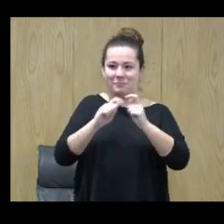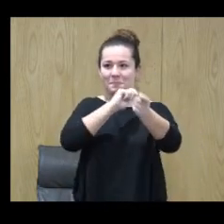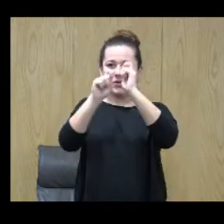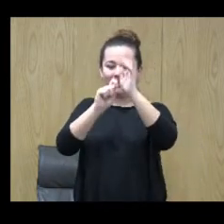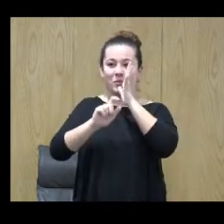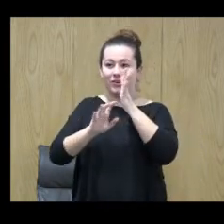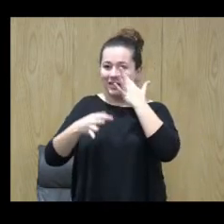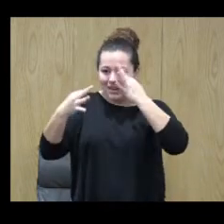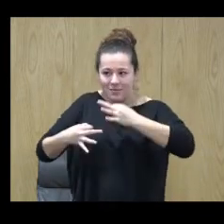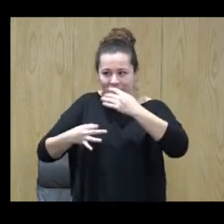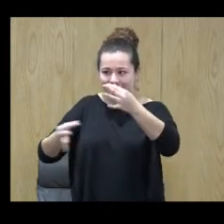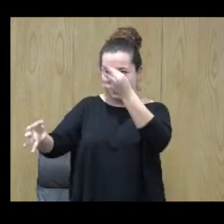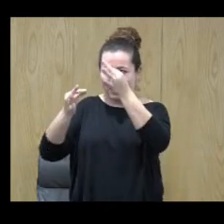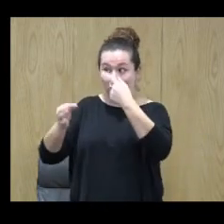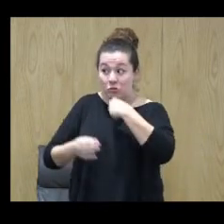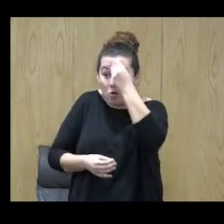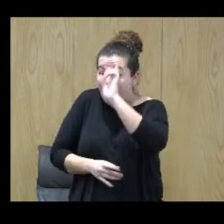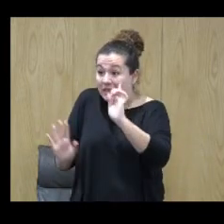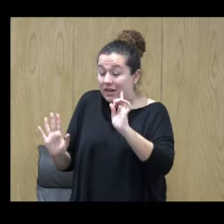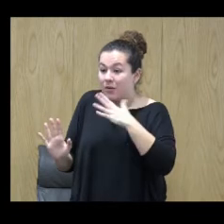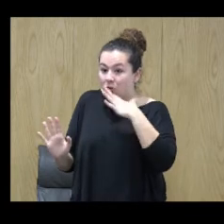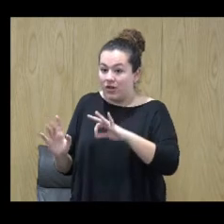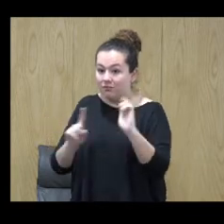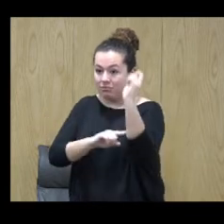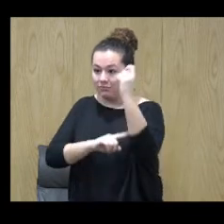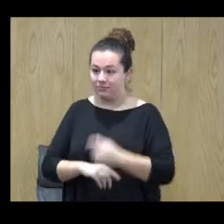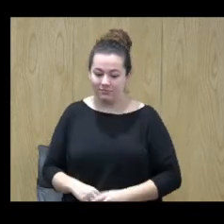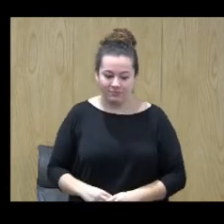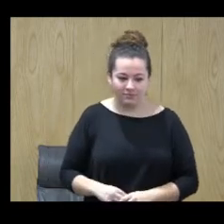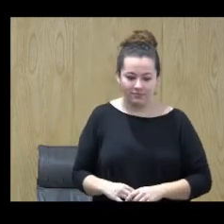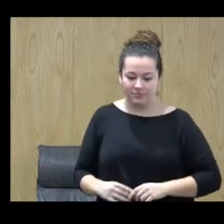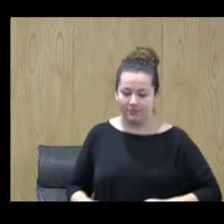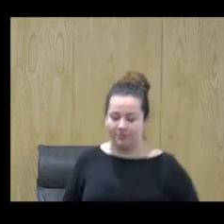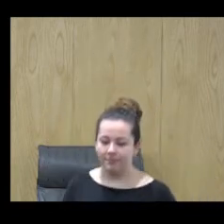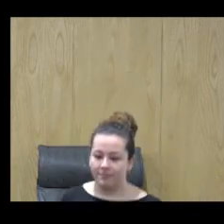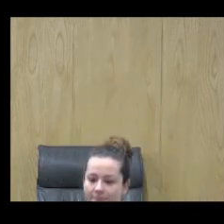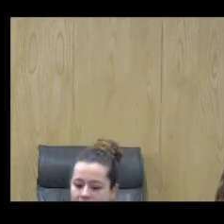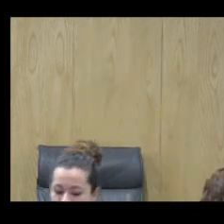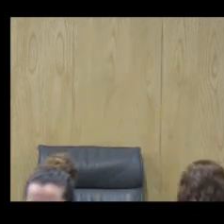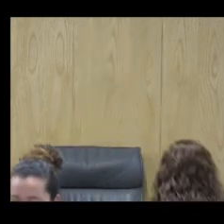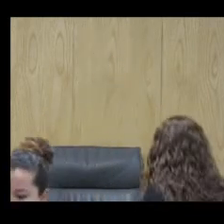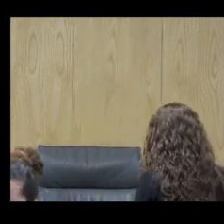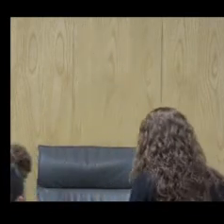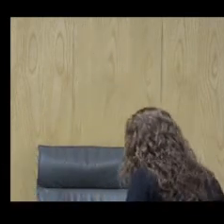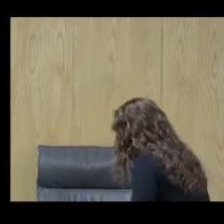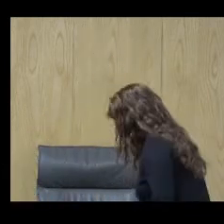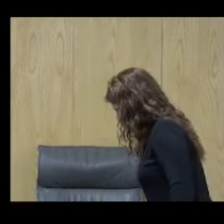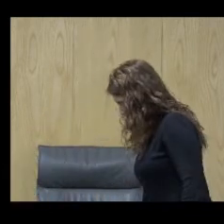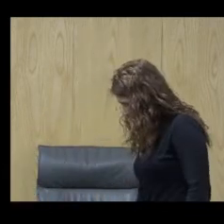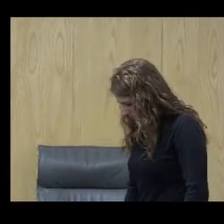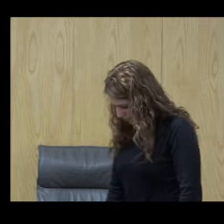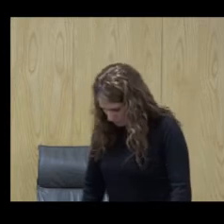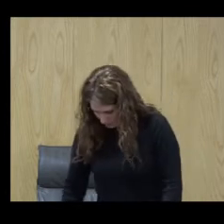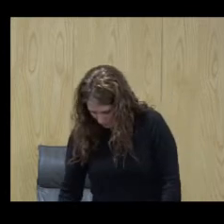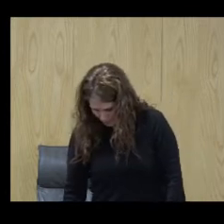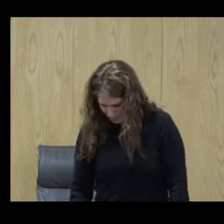realmente es un dato que no pensábamos que en ningún momento podría salir. Y sale repetidamente en todos los materiales que hemos ido aplicando.